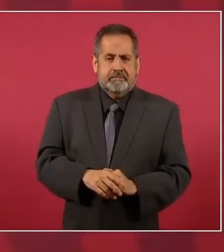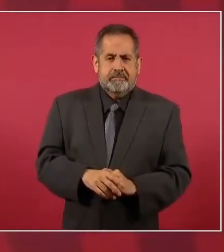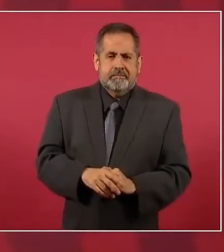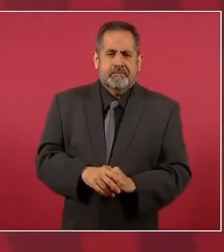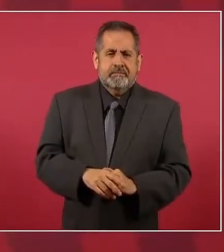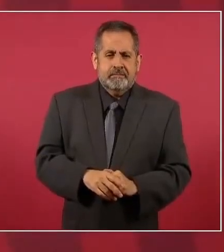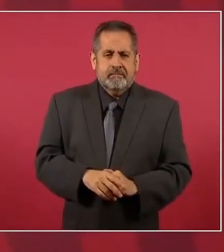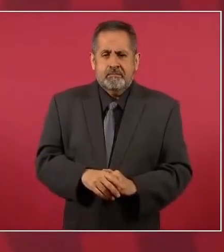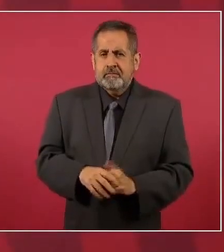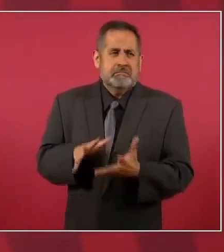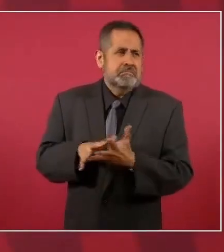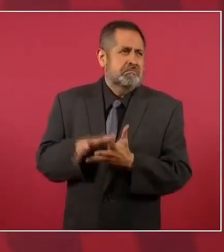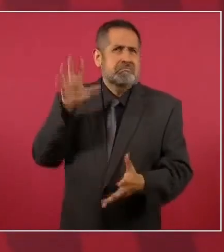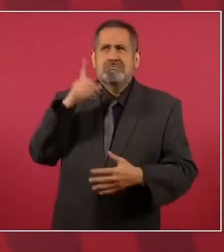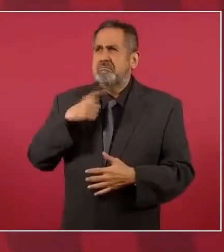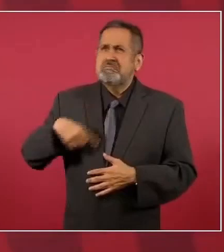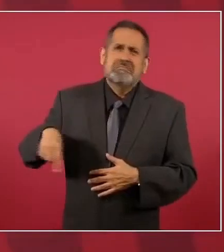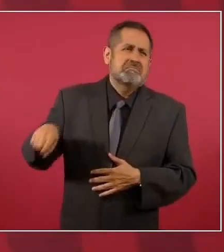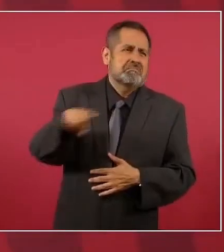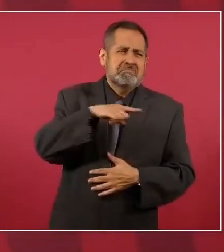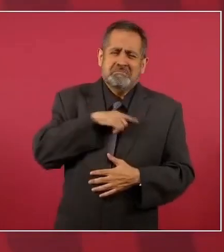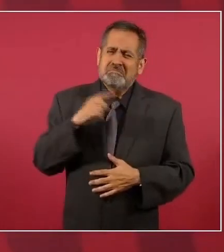casi todos somos migrantes.